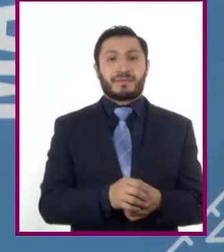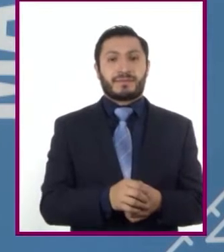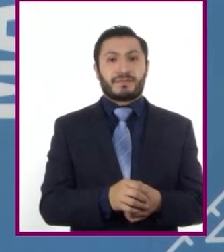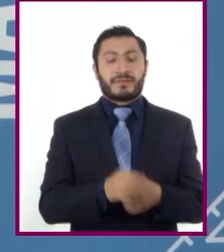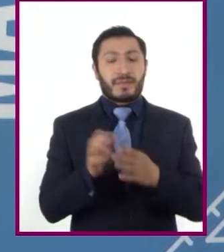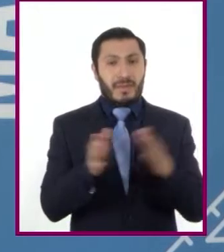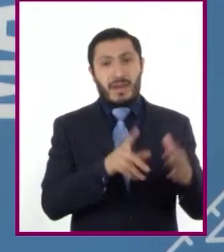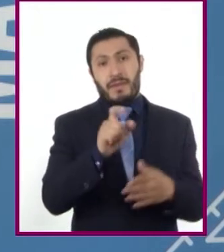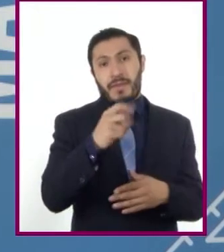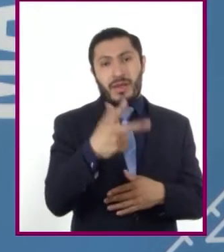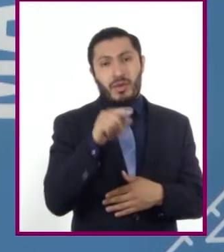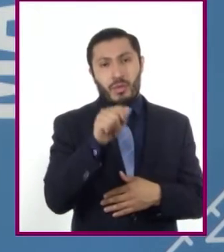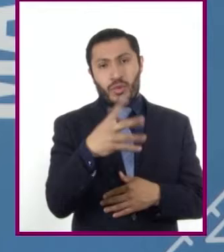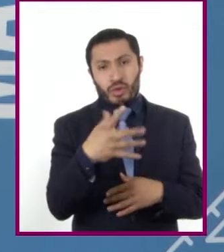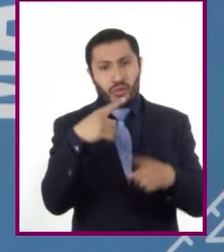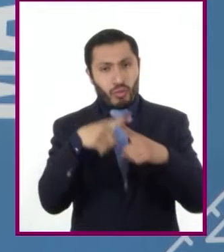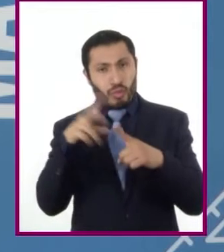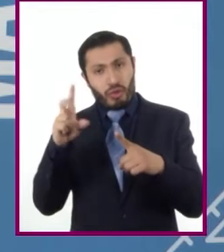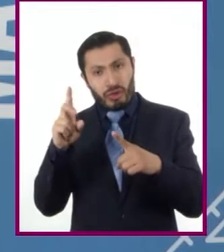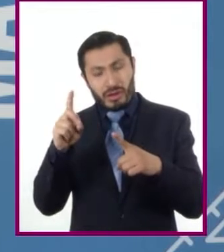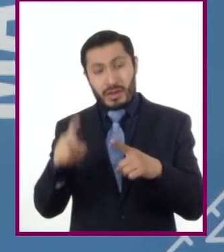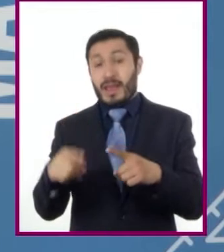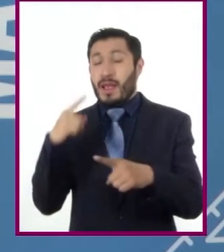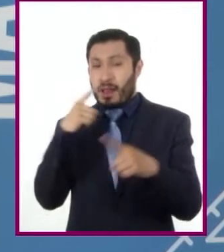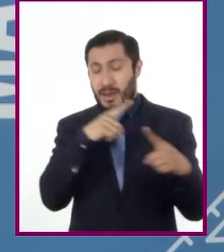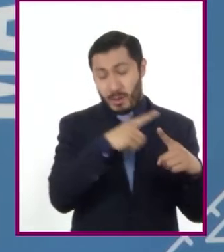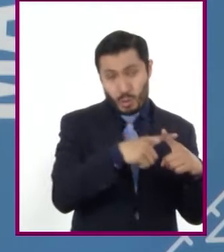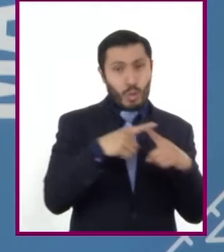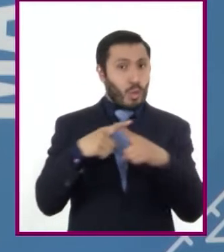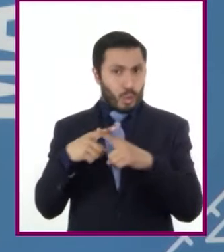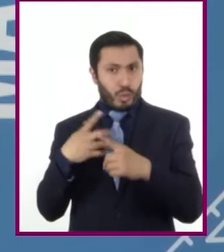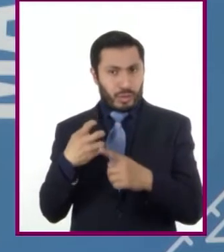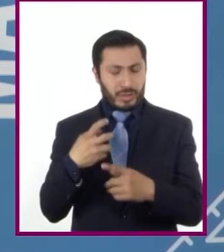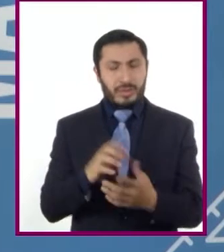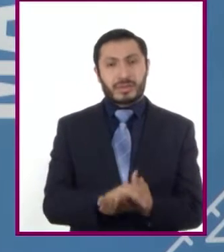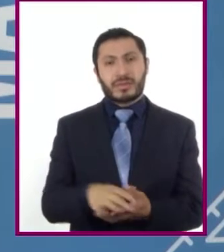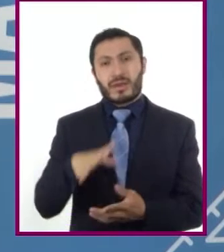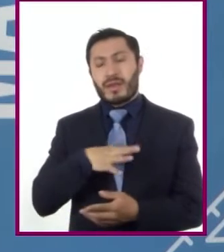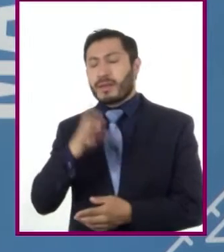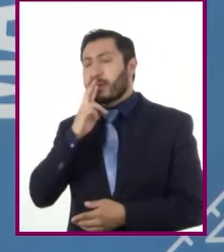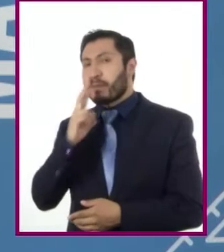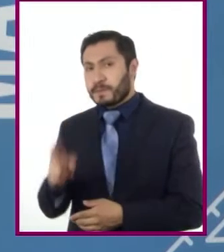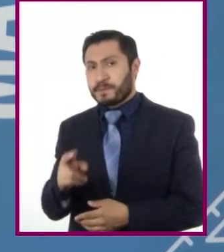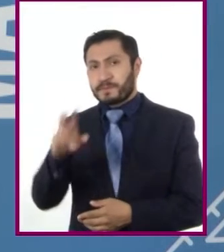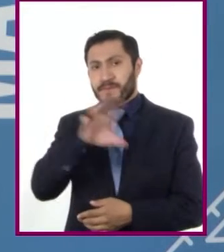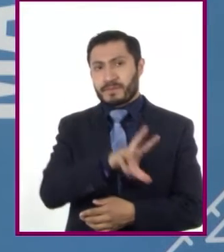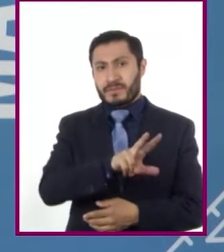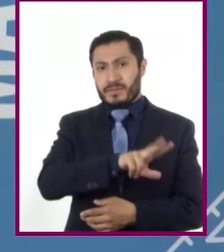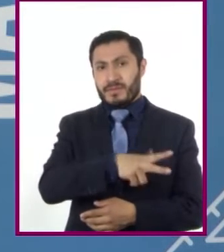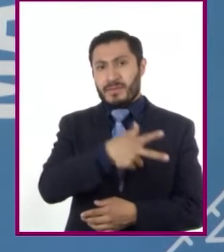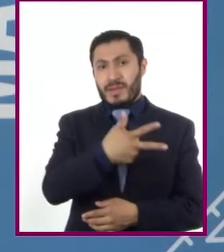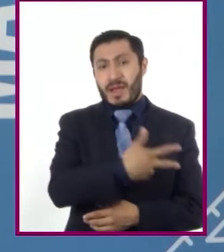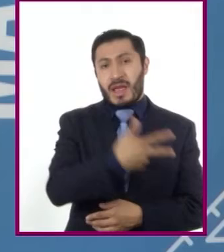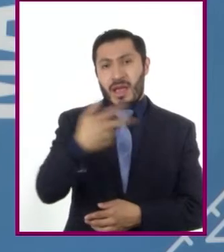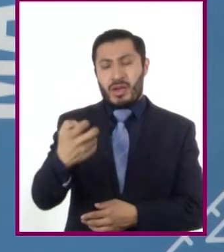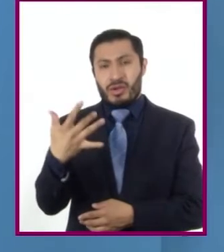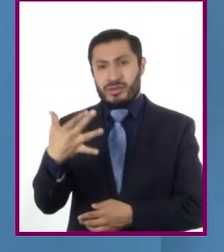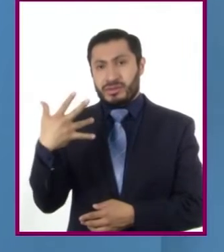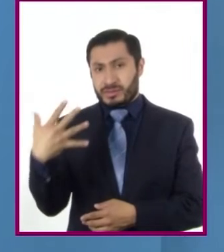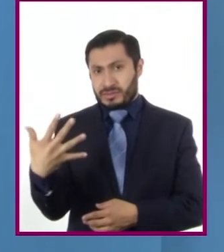28.5 por 30. Multiplicando estos valores, obtenemos el producto de